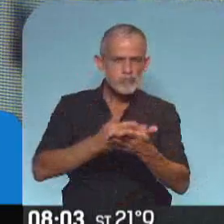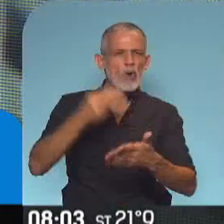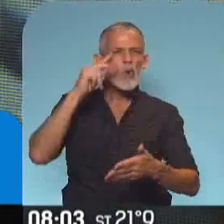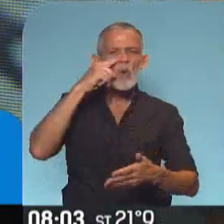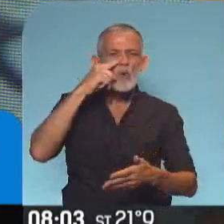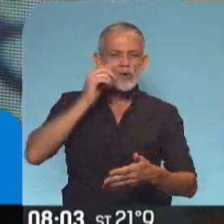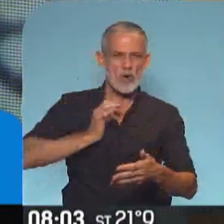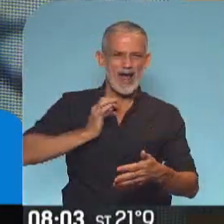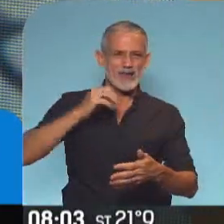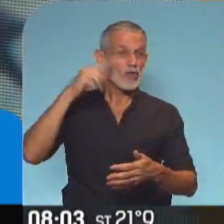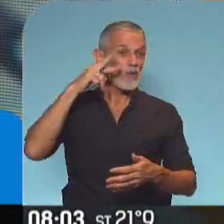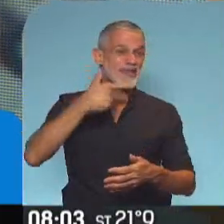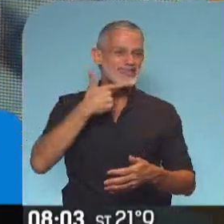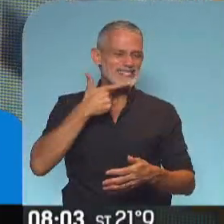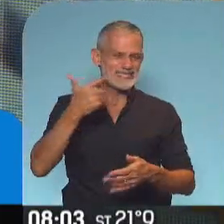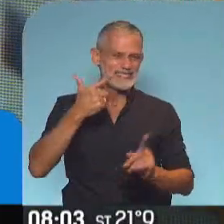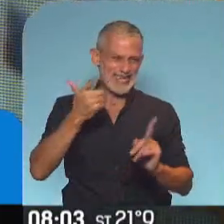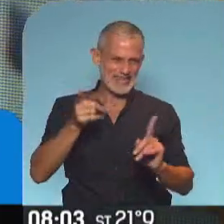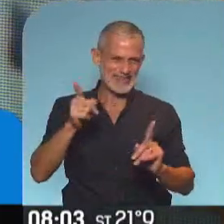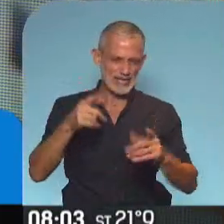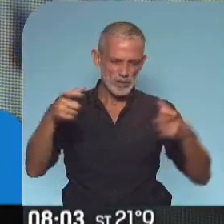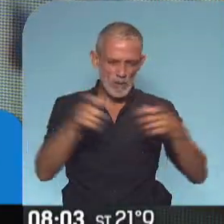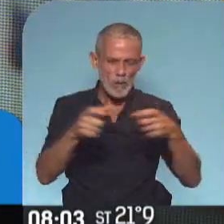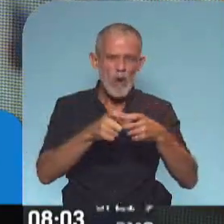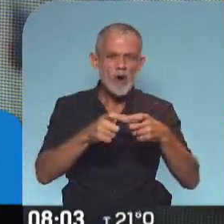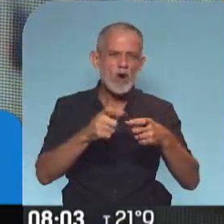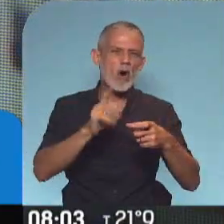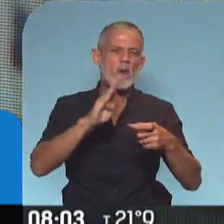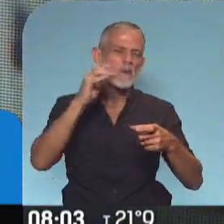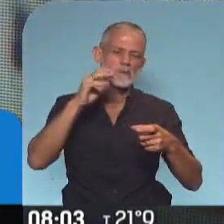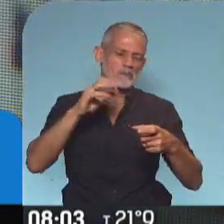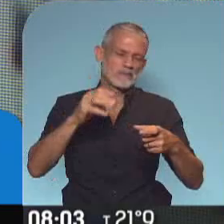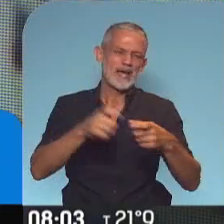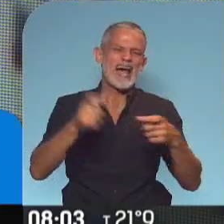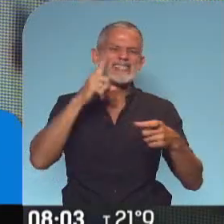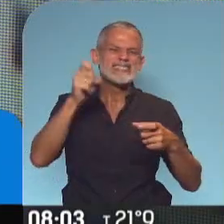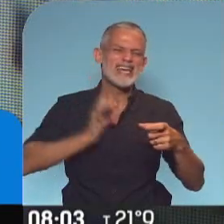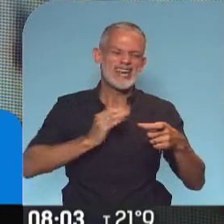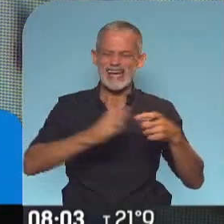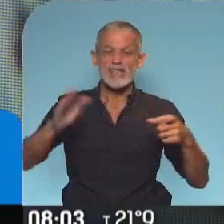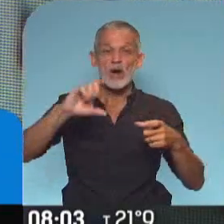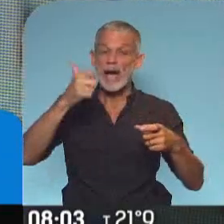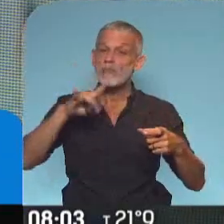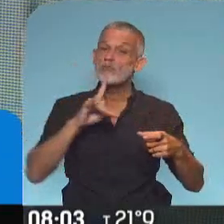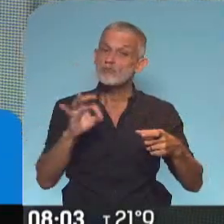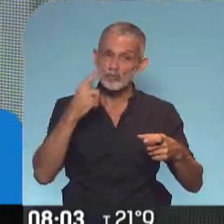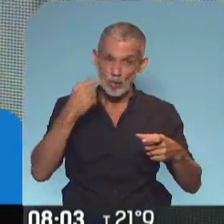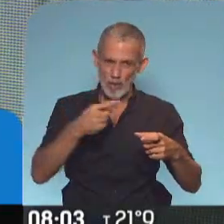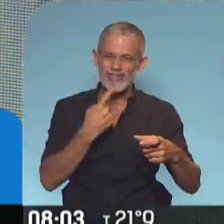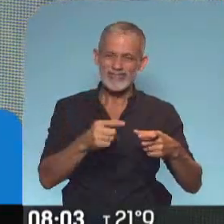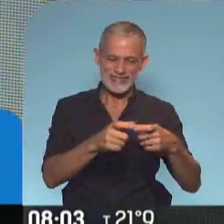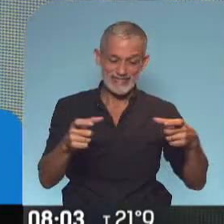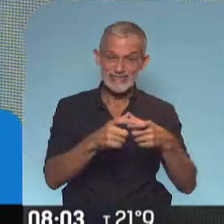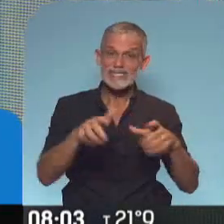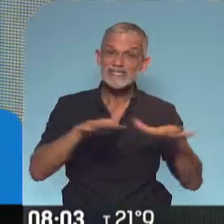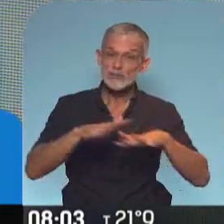del 2017, en el Inclosur del bono a 100 años que emite Caputo, ahí Caputo dice que la